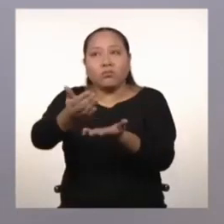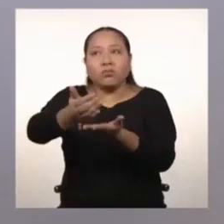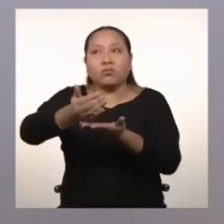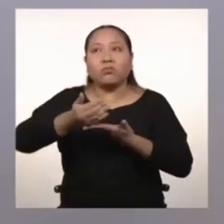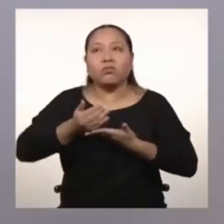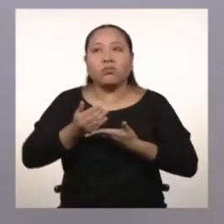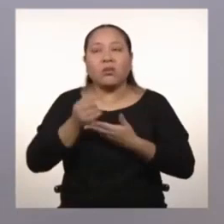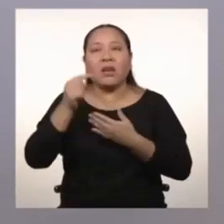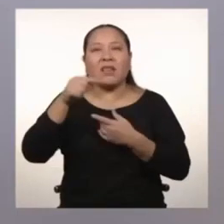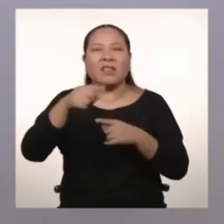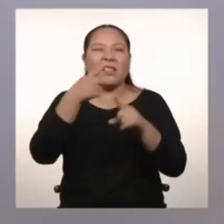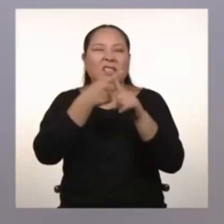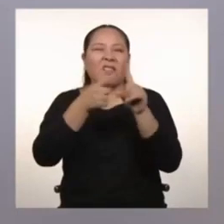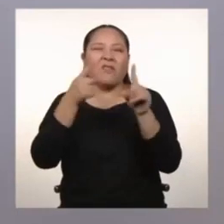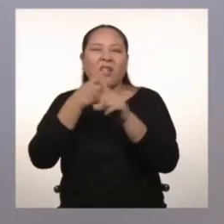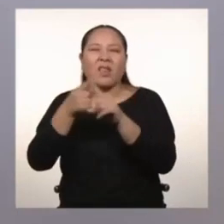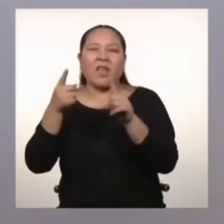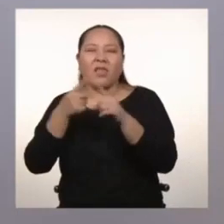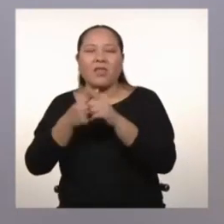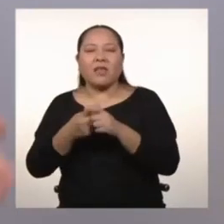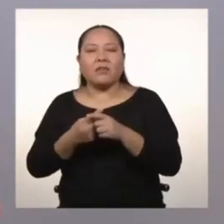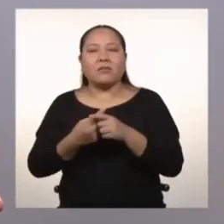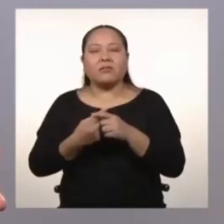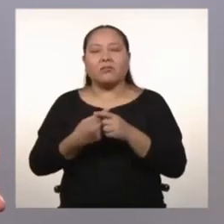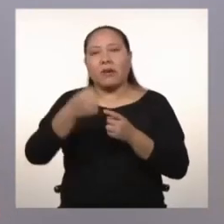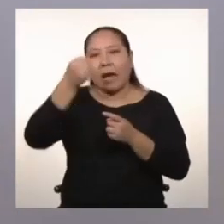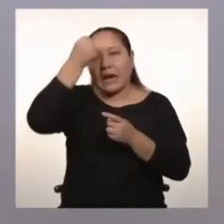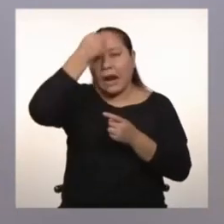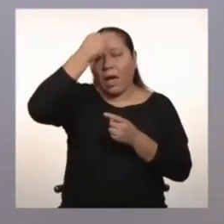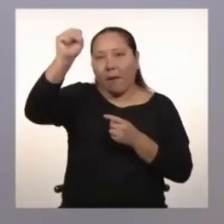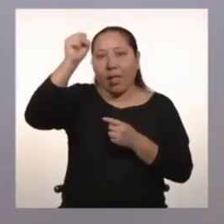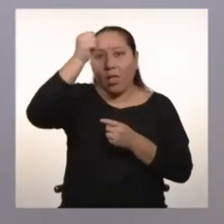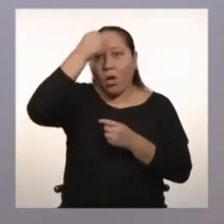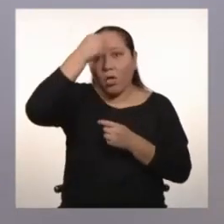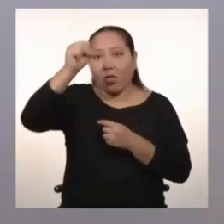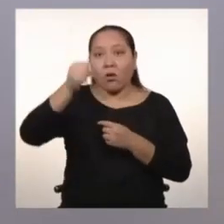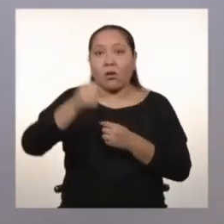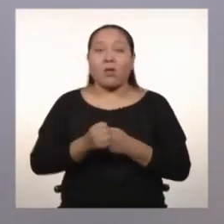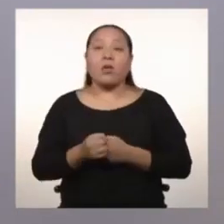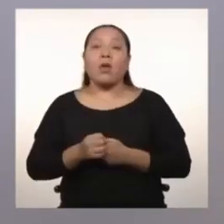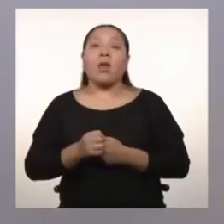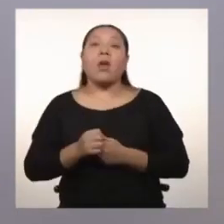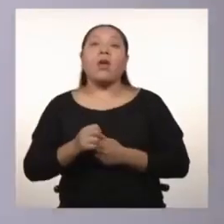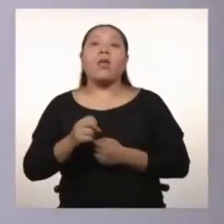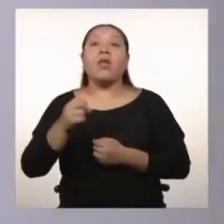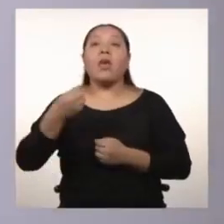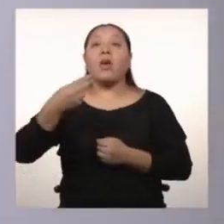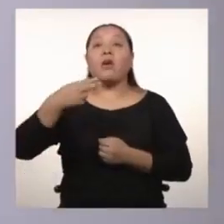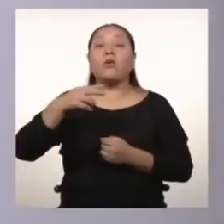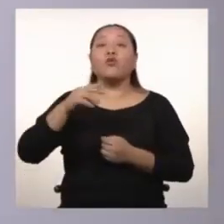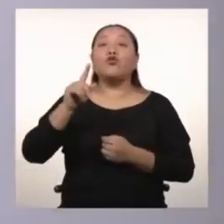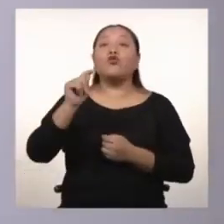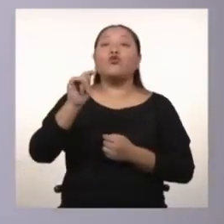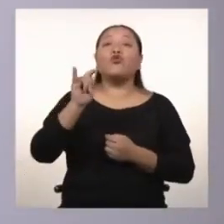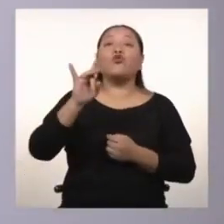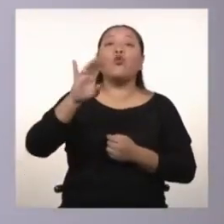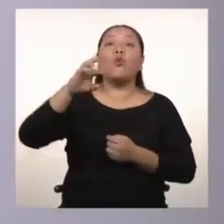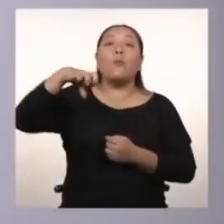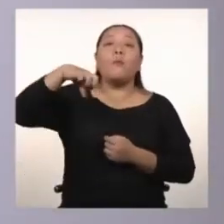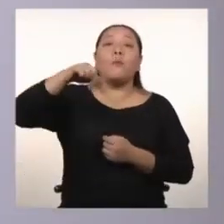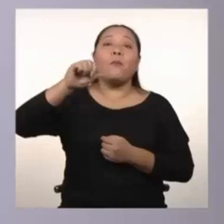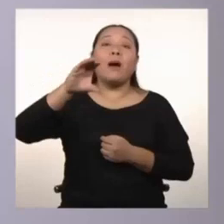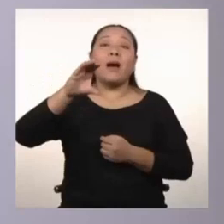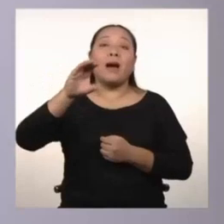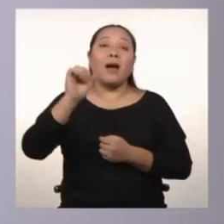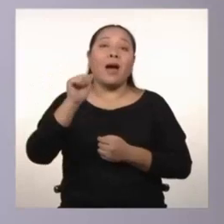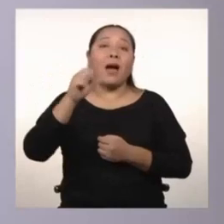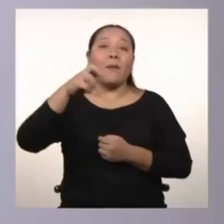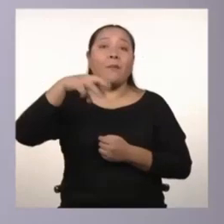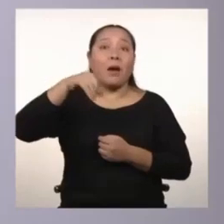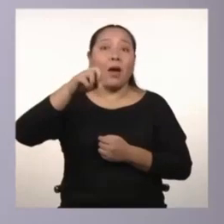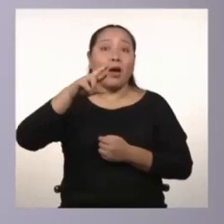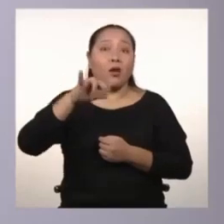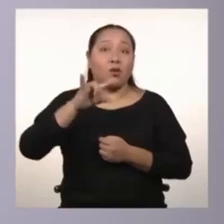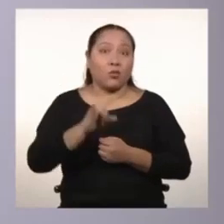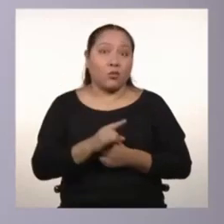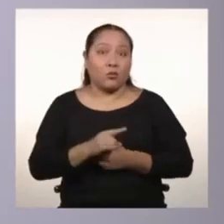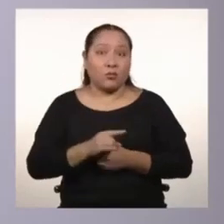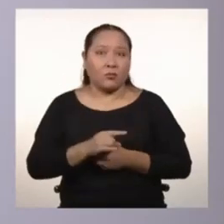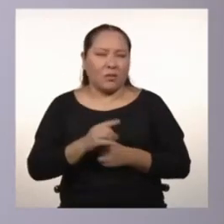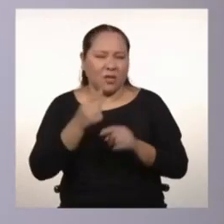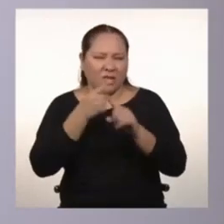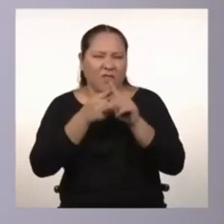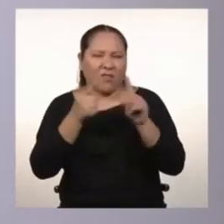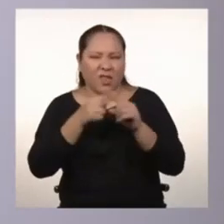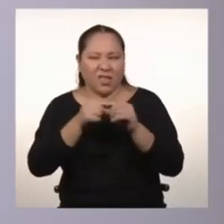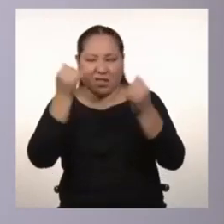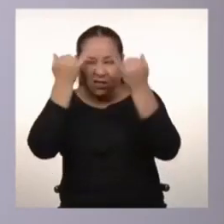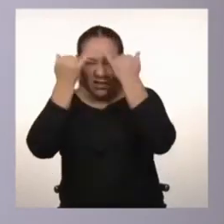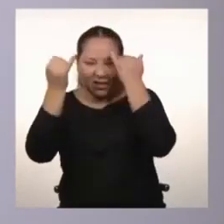través de distintas rebeliones, como la de Huánuco y la de Túpac Amaru II. ¿Ustedes qué opinan? Existen diferentes puntos